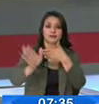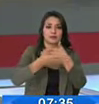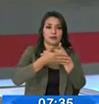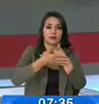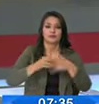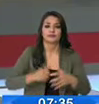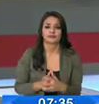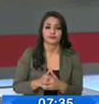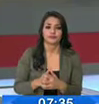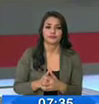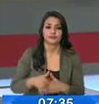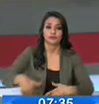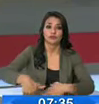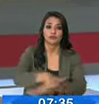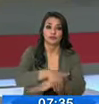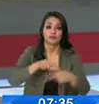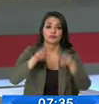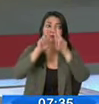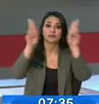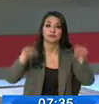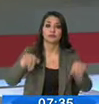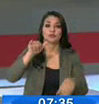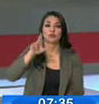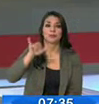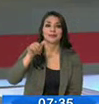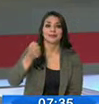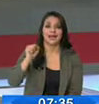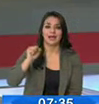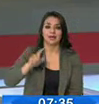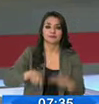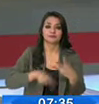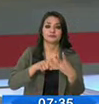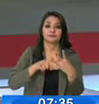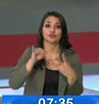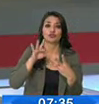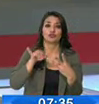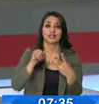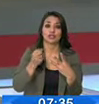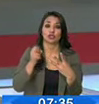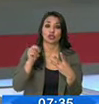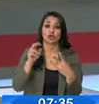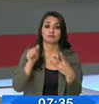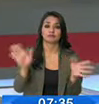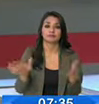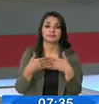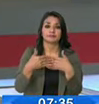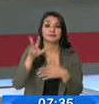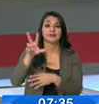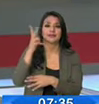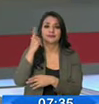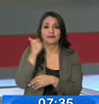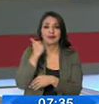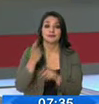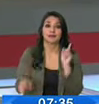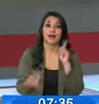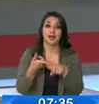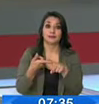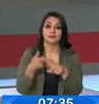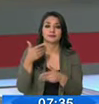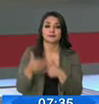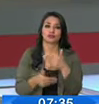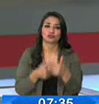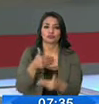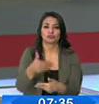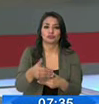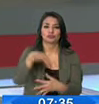de la frontera, el puente internacional de Rumichaca y el de Tufiño permanecerán cerrados por 3 días mientras se realiza el proceso